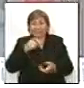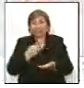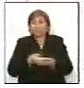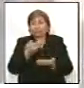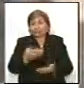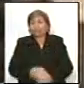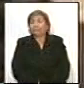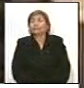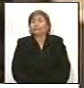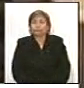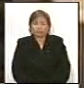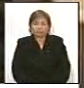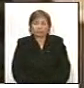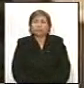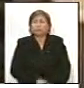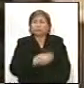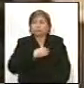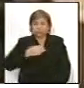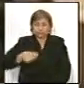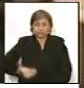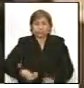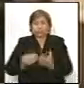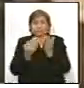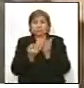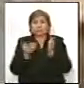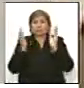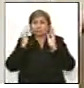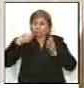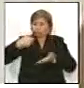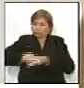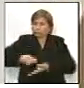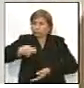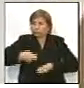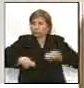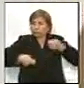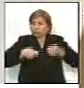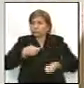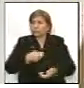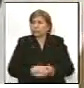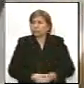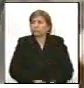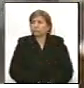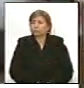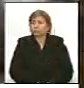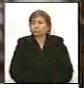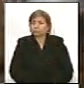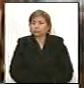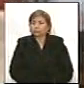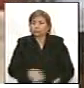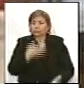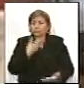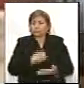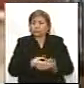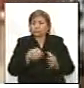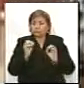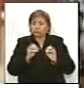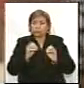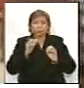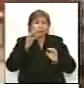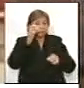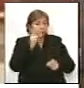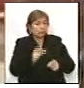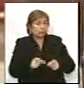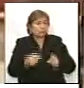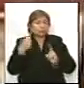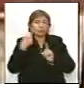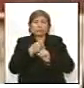propuestas. Refirió que el Ministerio de Educación tiene que invertir en la educación de todos los peruanos, pero sobre todo de las víctimas que